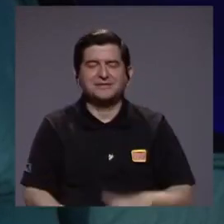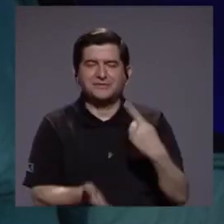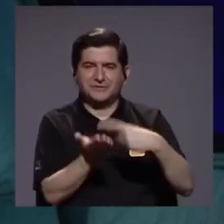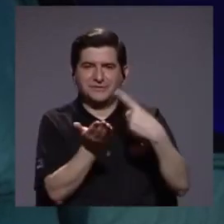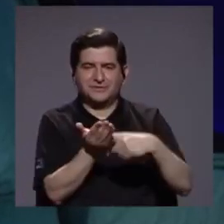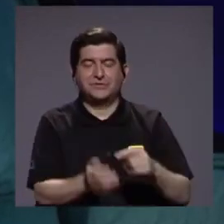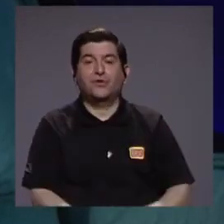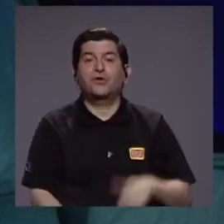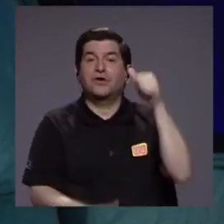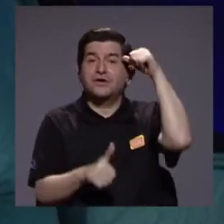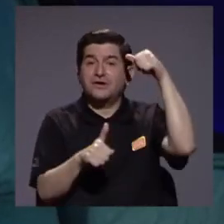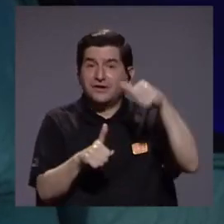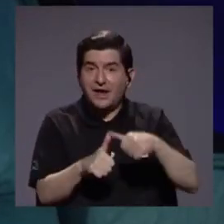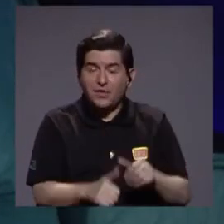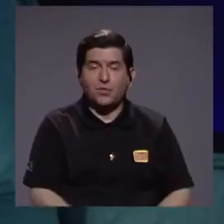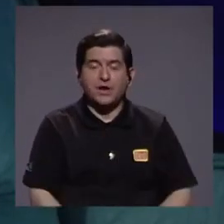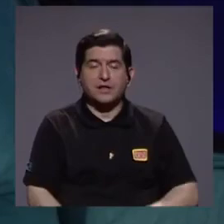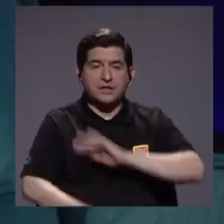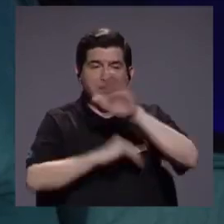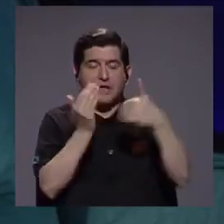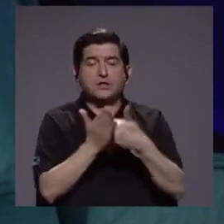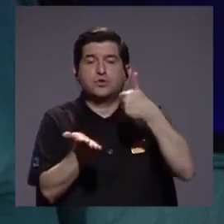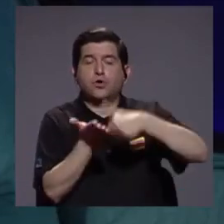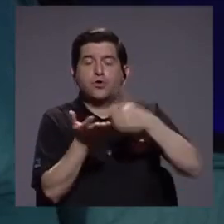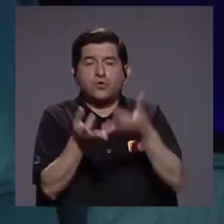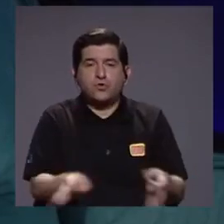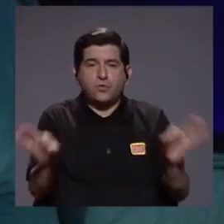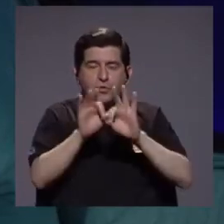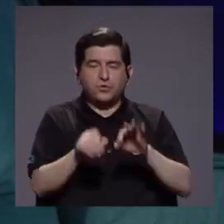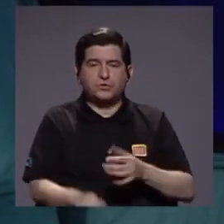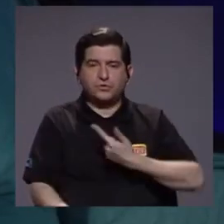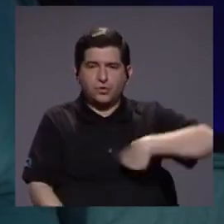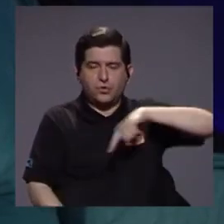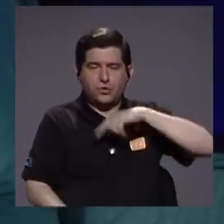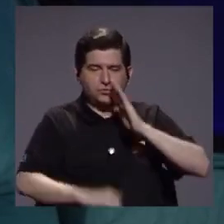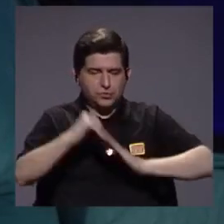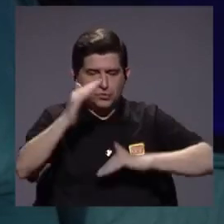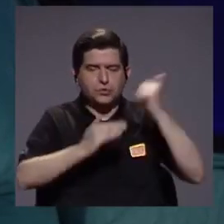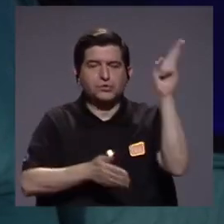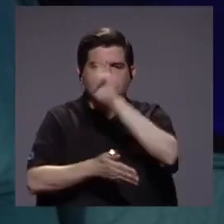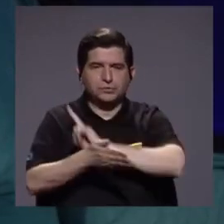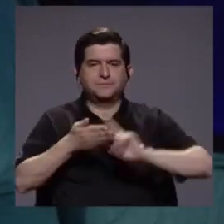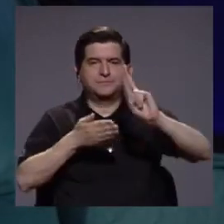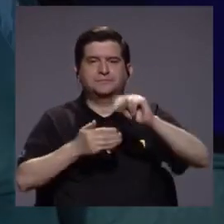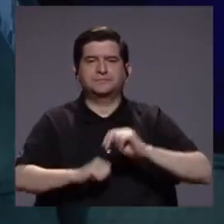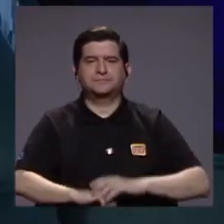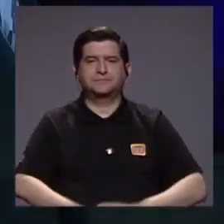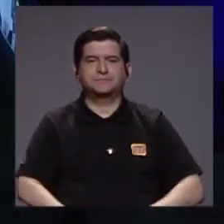debate. Les recordamos que cada voto es importante. Sigamos construyendo universidad.